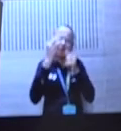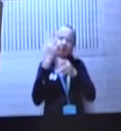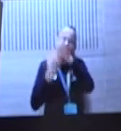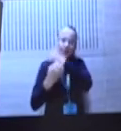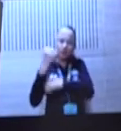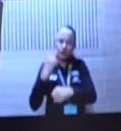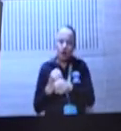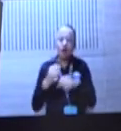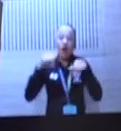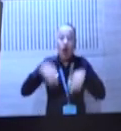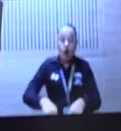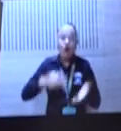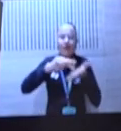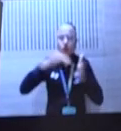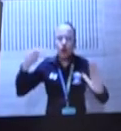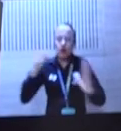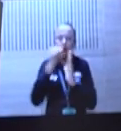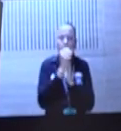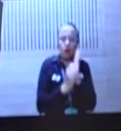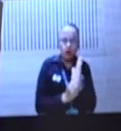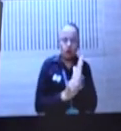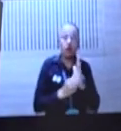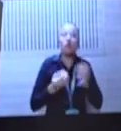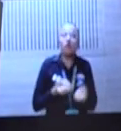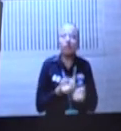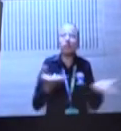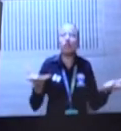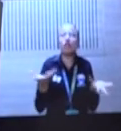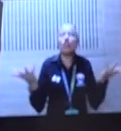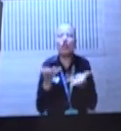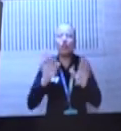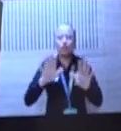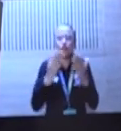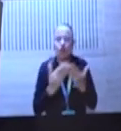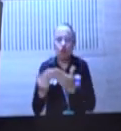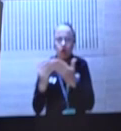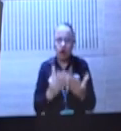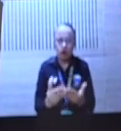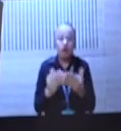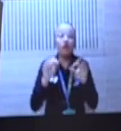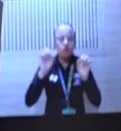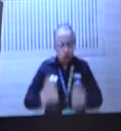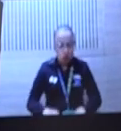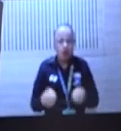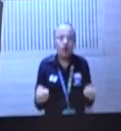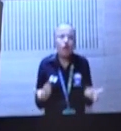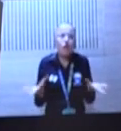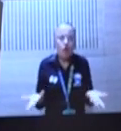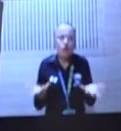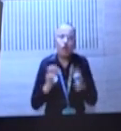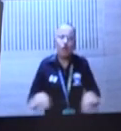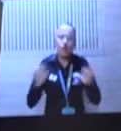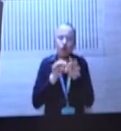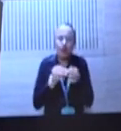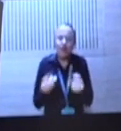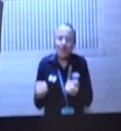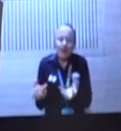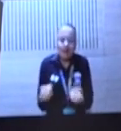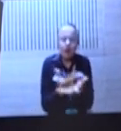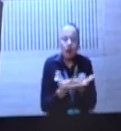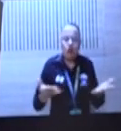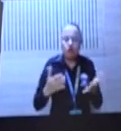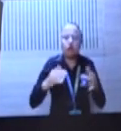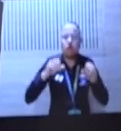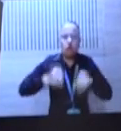puede ofertar en varios colegios pero eso es posible nuevamente si generamos las condiciones habilitantes Eh señora secretaria de Educación la